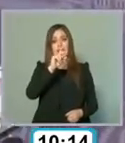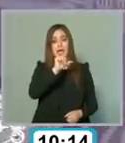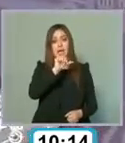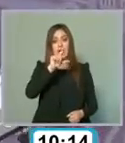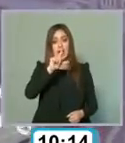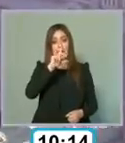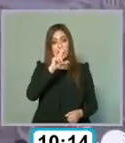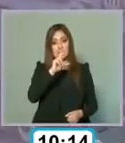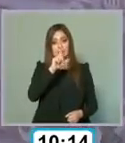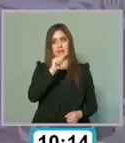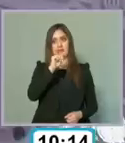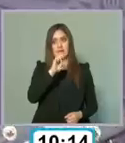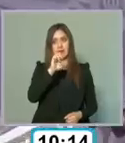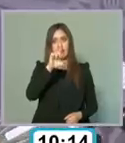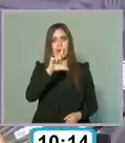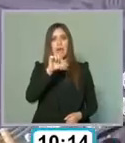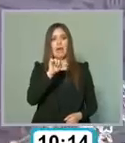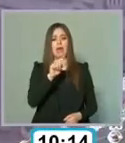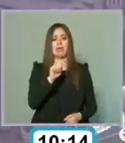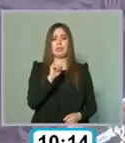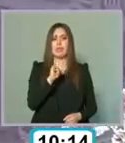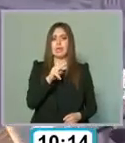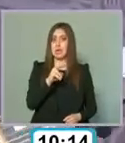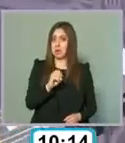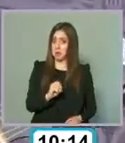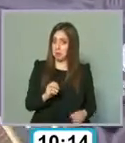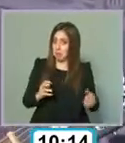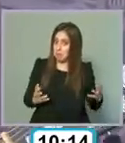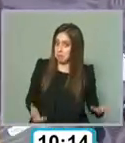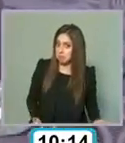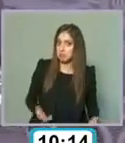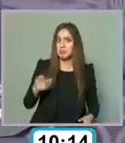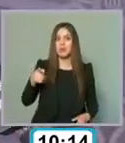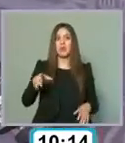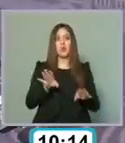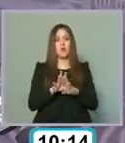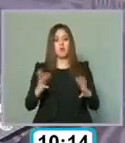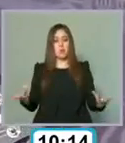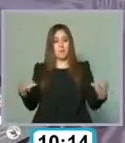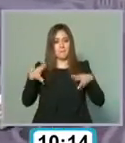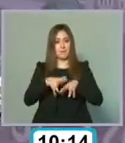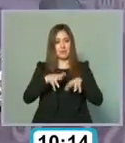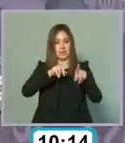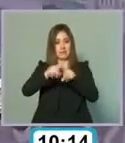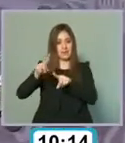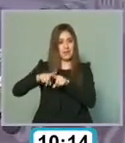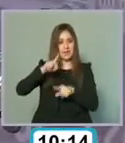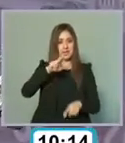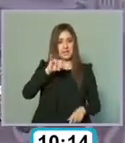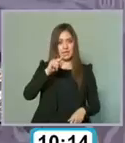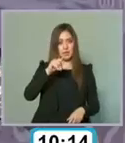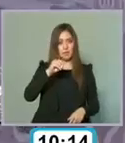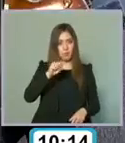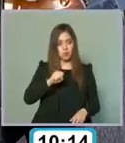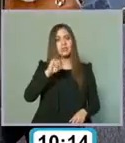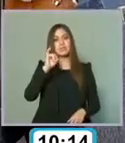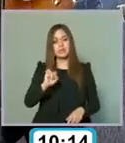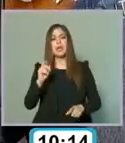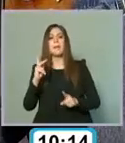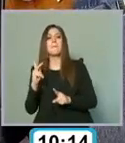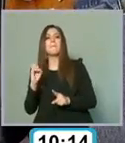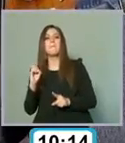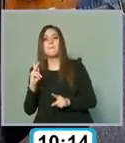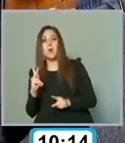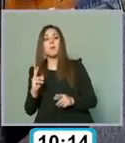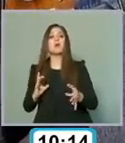es alterlatino para que se pongan ahí a Es bailar. es una mezcla de ritmos. Sí, es una mezcla totalmente de ritmos. Combinamos el pop con los